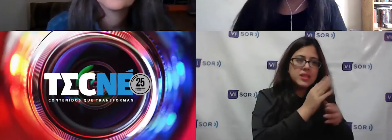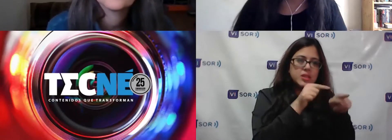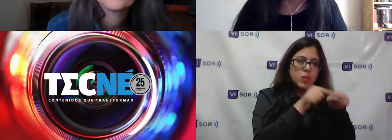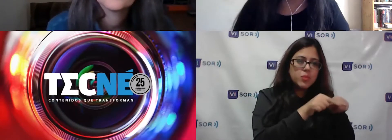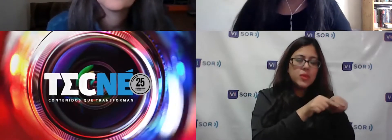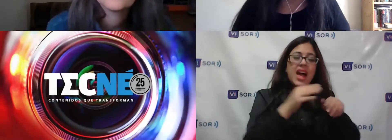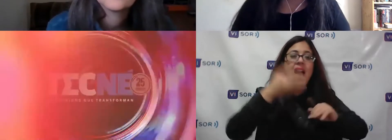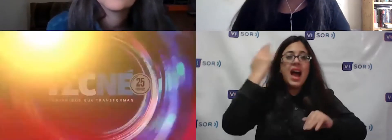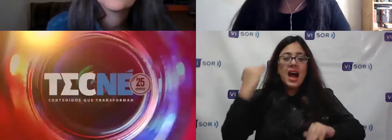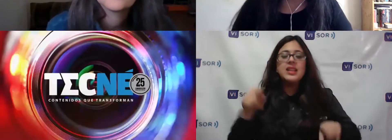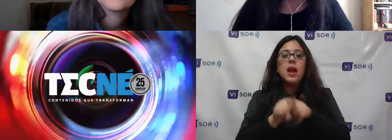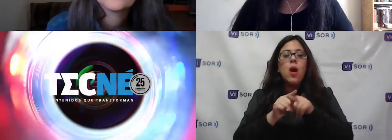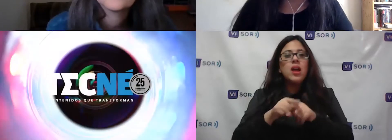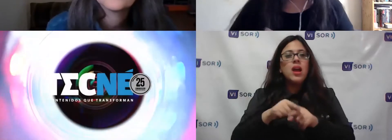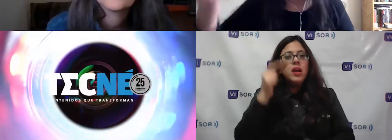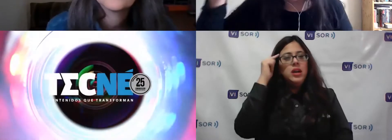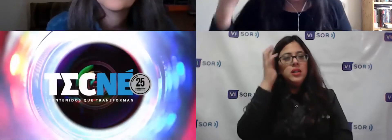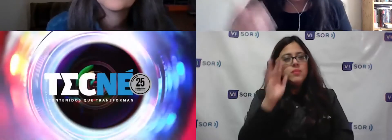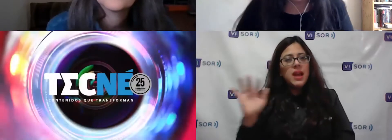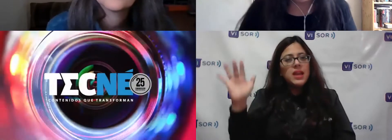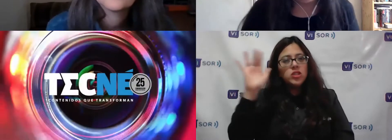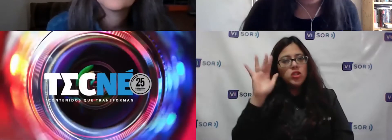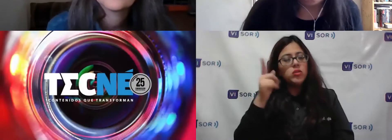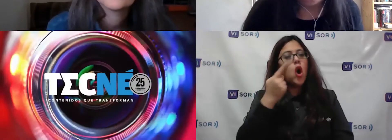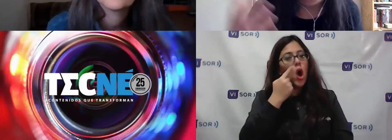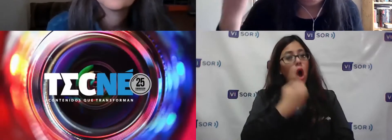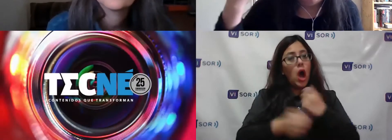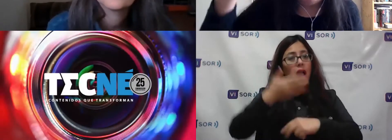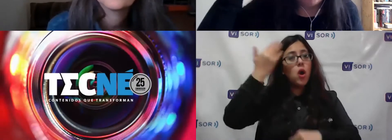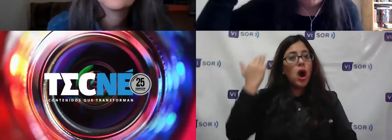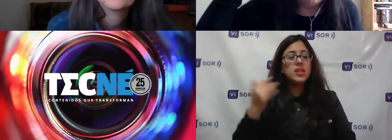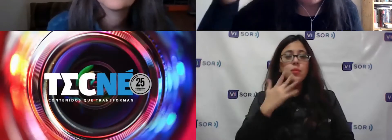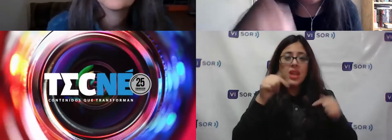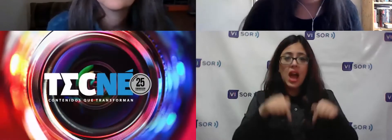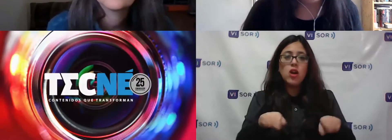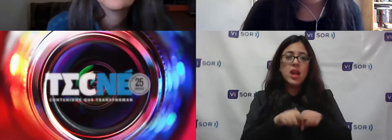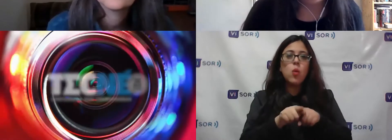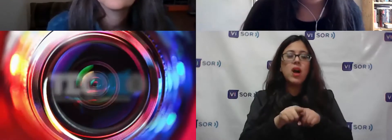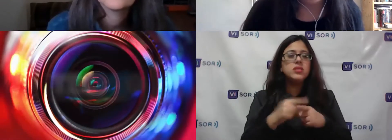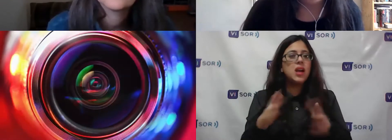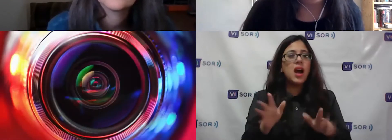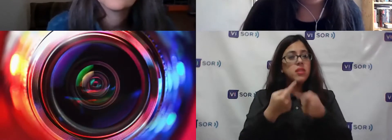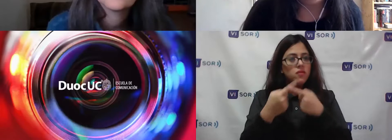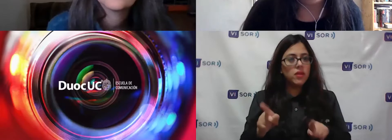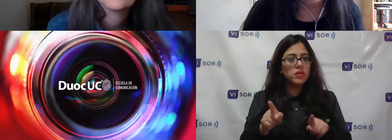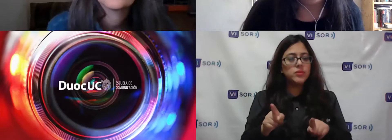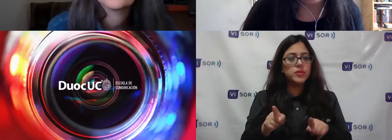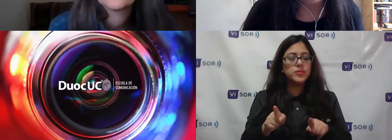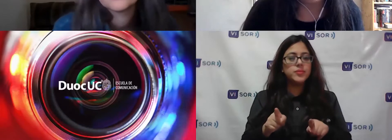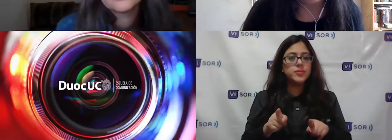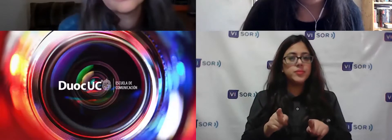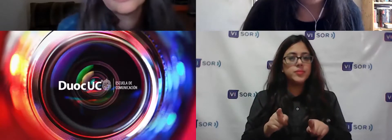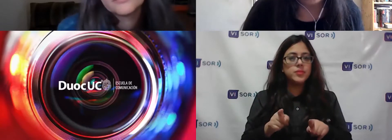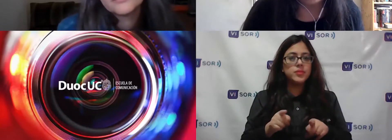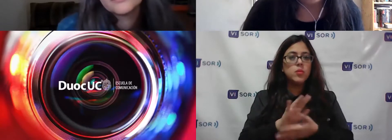un poco media digo de años atrás no me atrevía yo creo que un poco analógica más pasando como que en el fondo pasan yo creo que dos